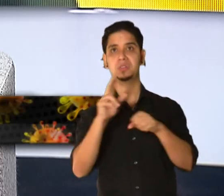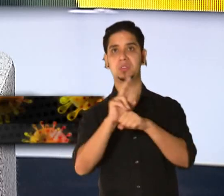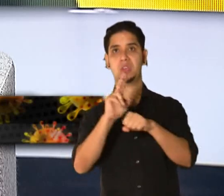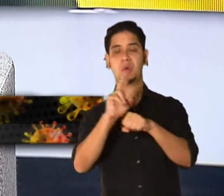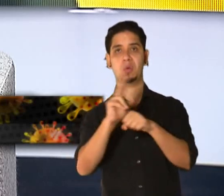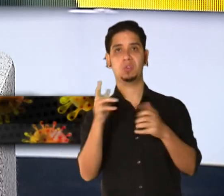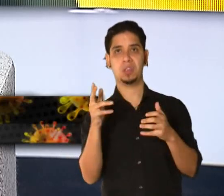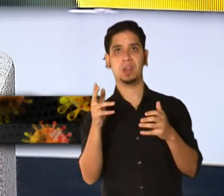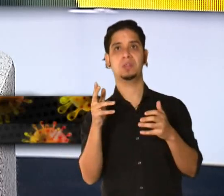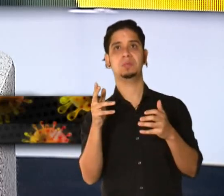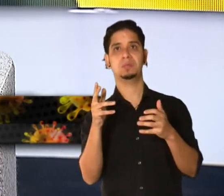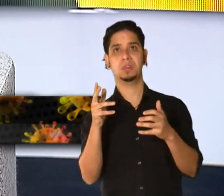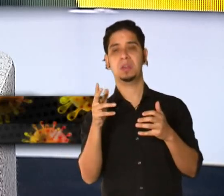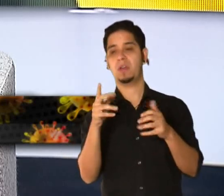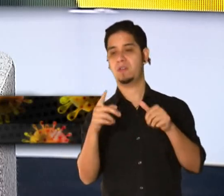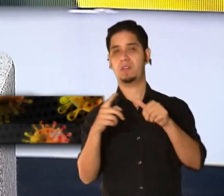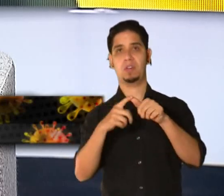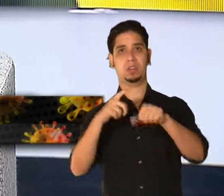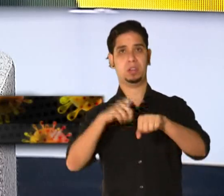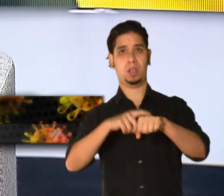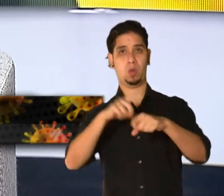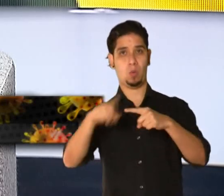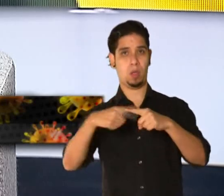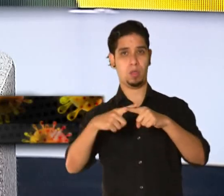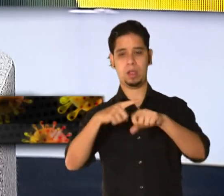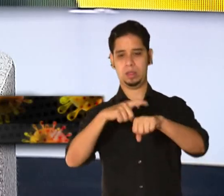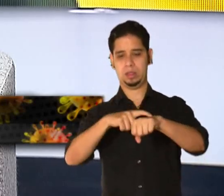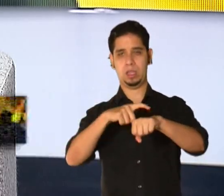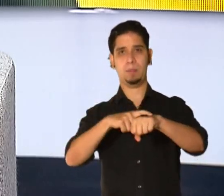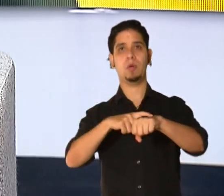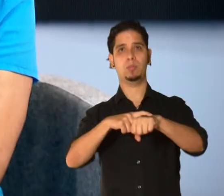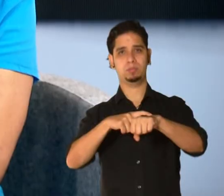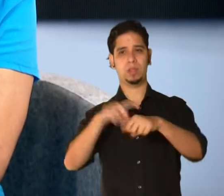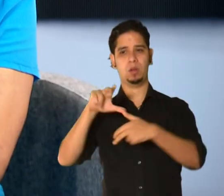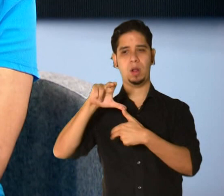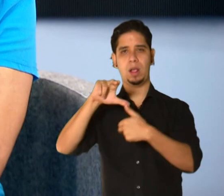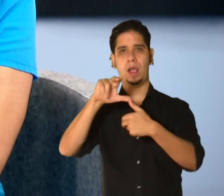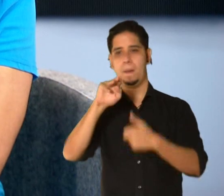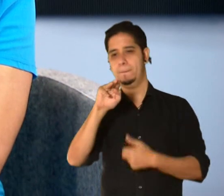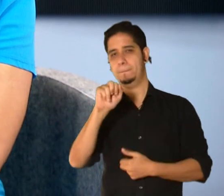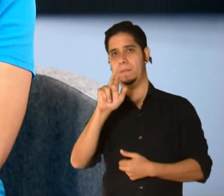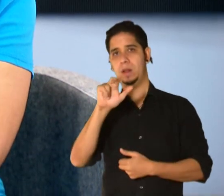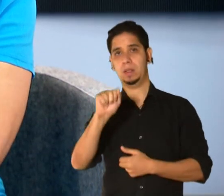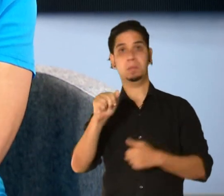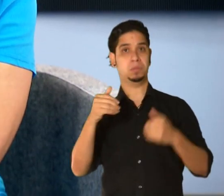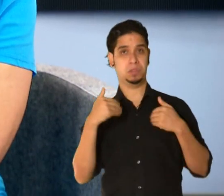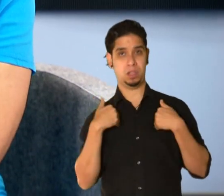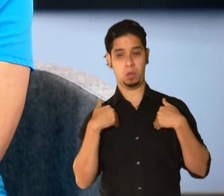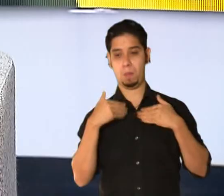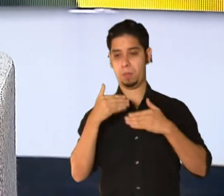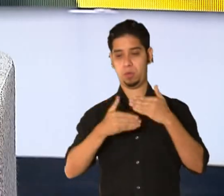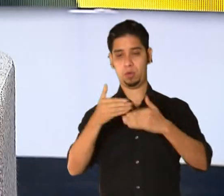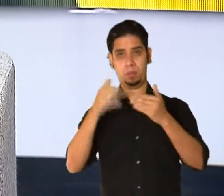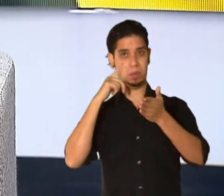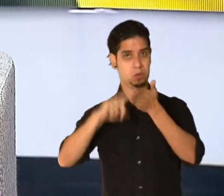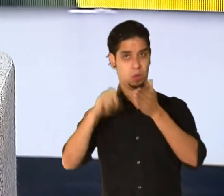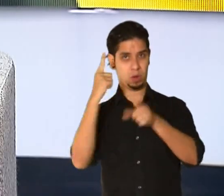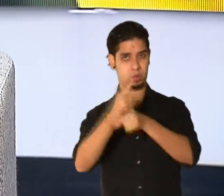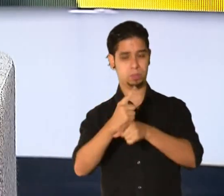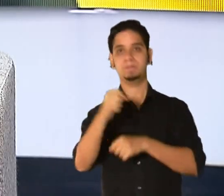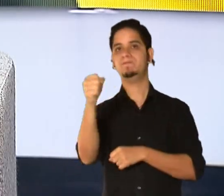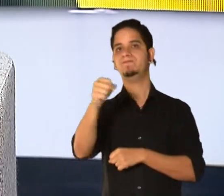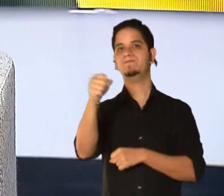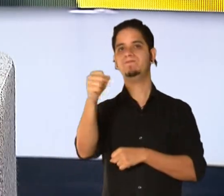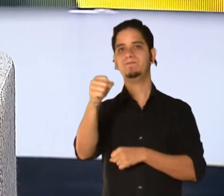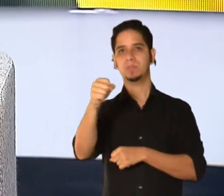se utilizó por primera vez después del huracán María. ¿Y responde a un protocolo internacional de investigación? Es un protocolo que ha sido